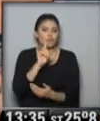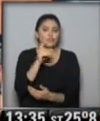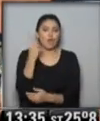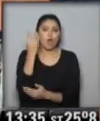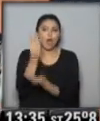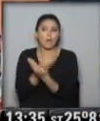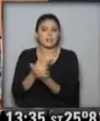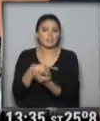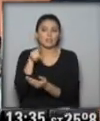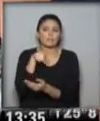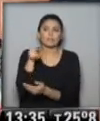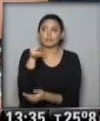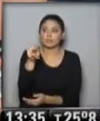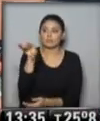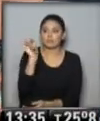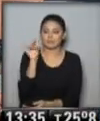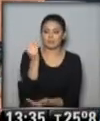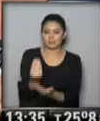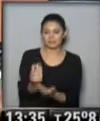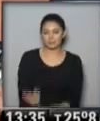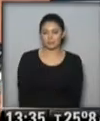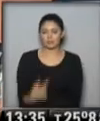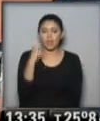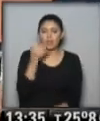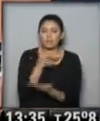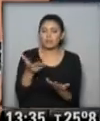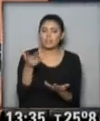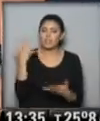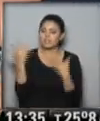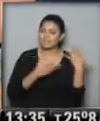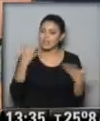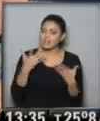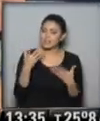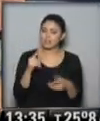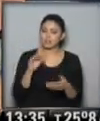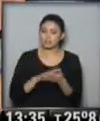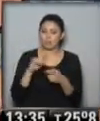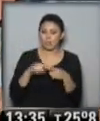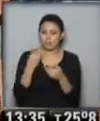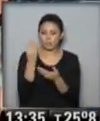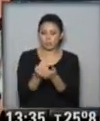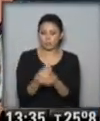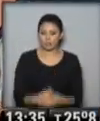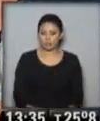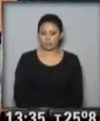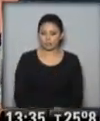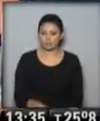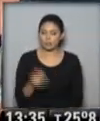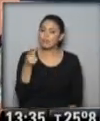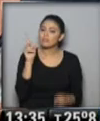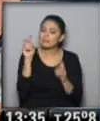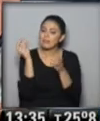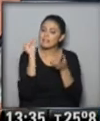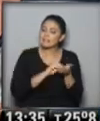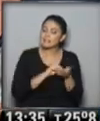presidente a dedo está dando una señal de una grave grave crisis de representatividad política ahora vos metiste otro